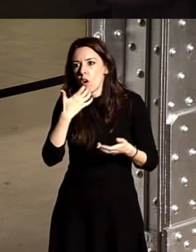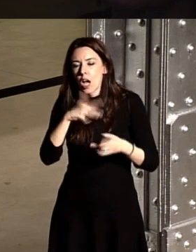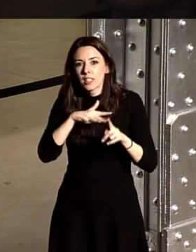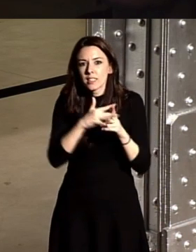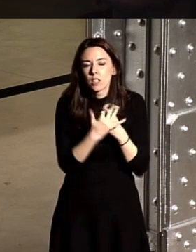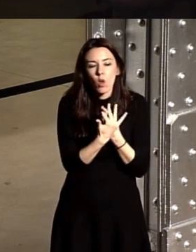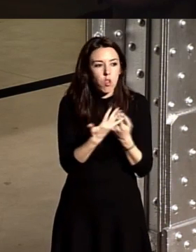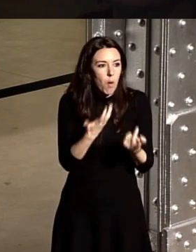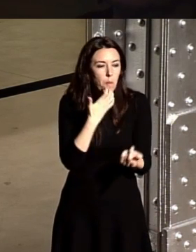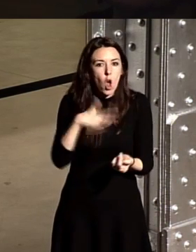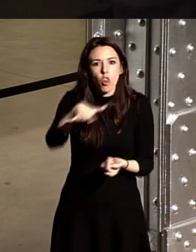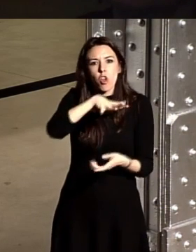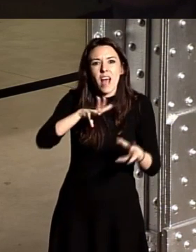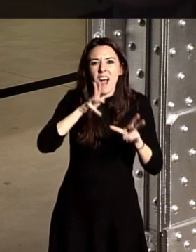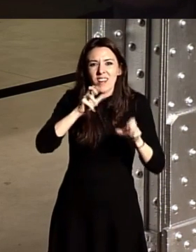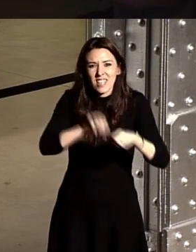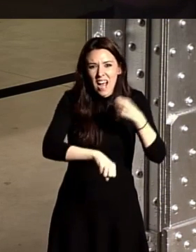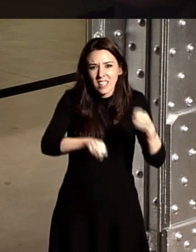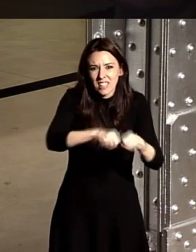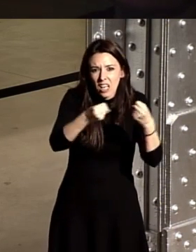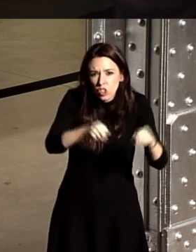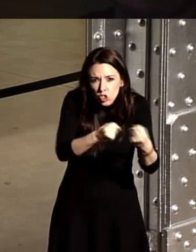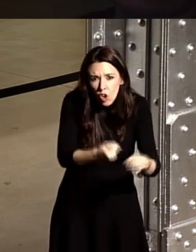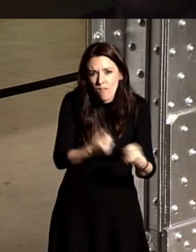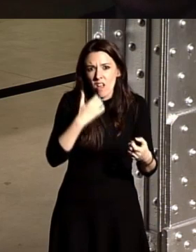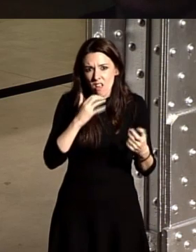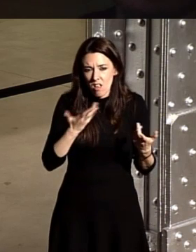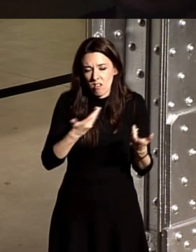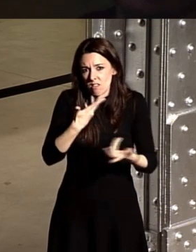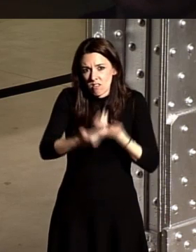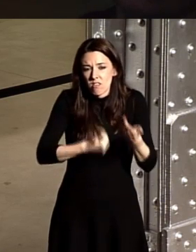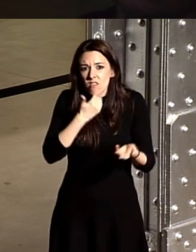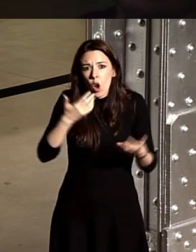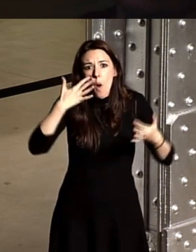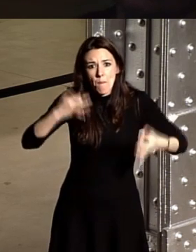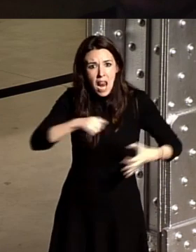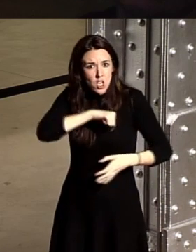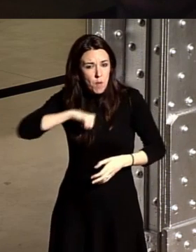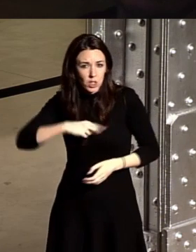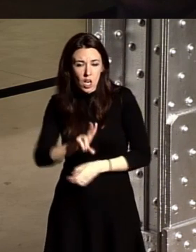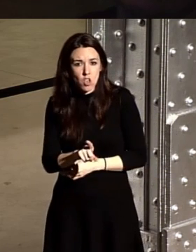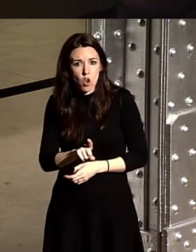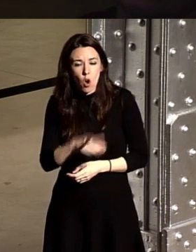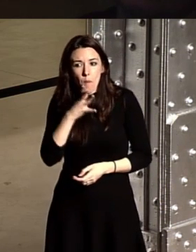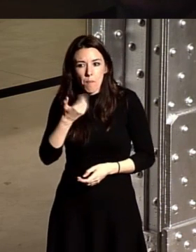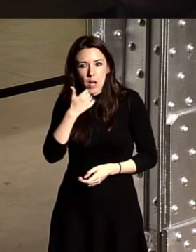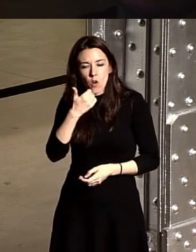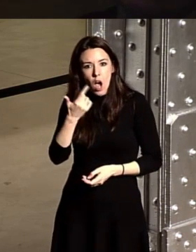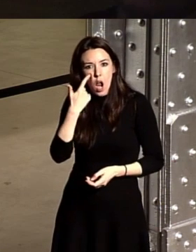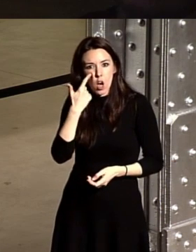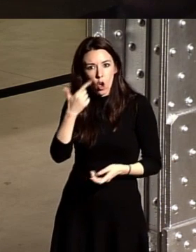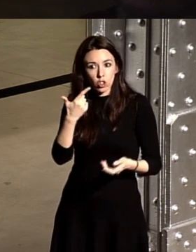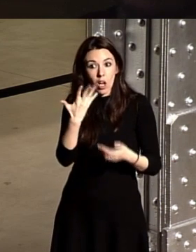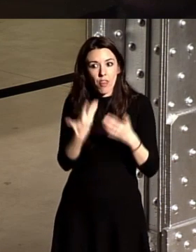una zona de catástrofe humanitaria, no tienes por qué estar en una situación de peligro personal, pero te han puesto unos assignments que son